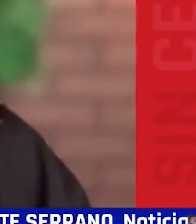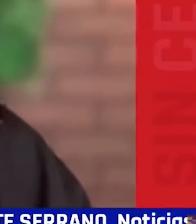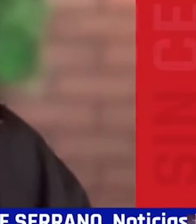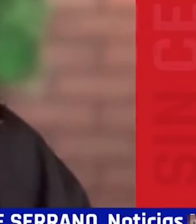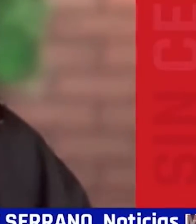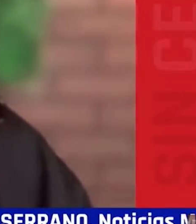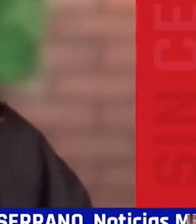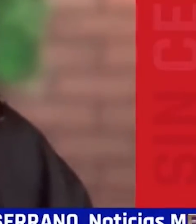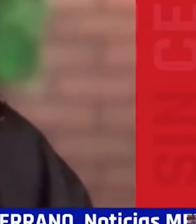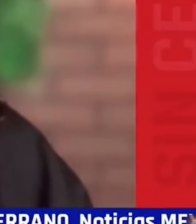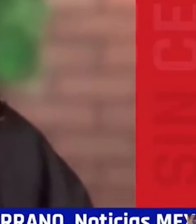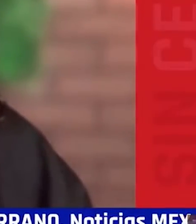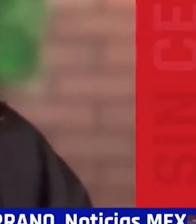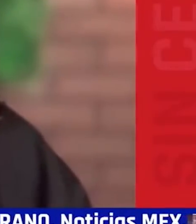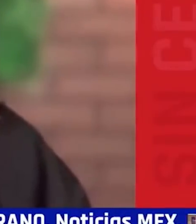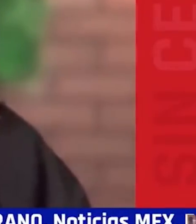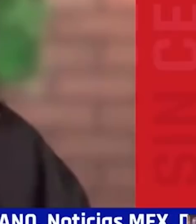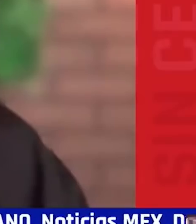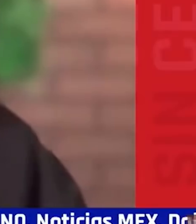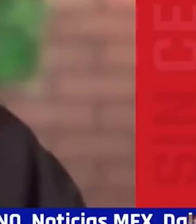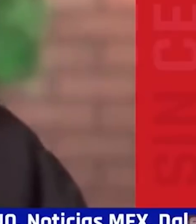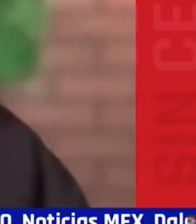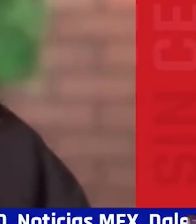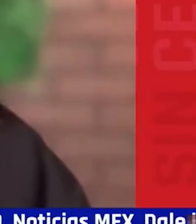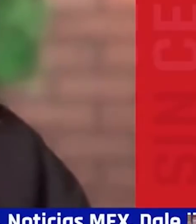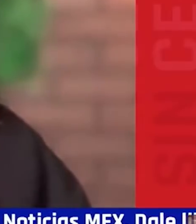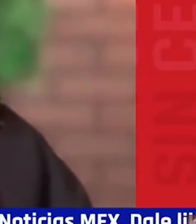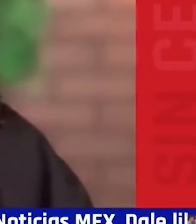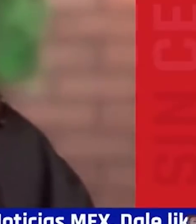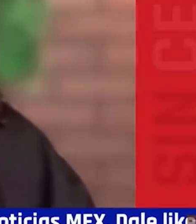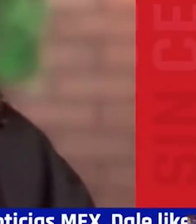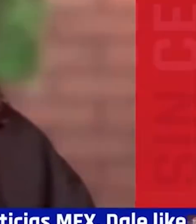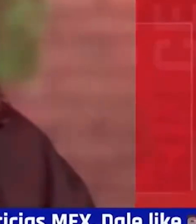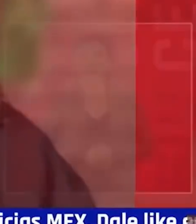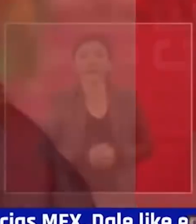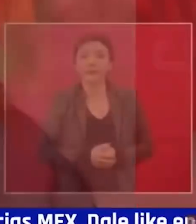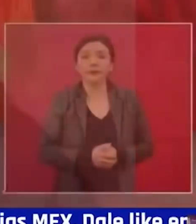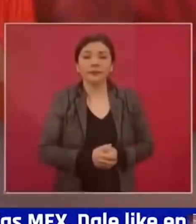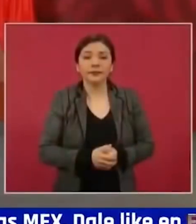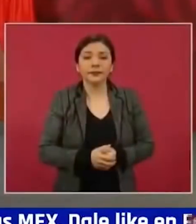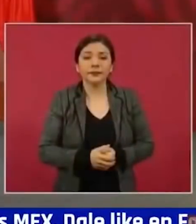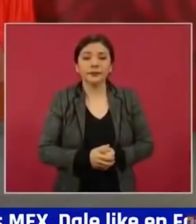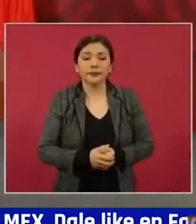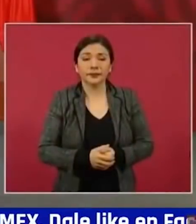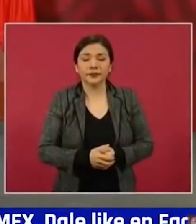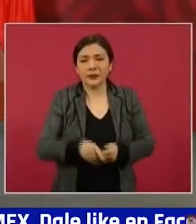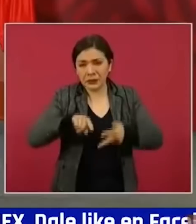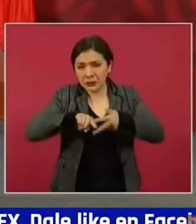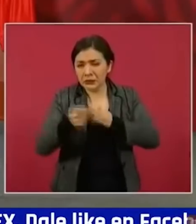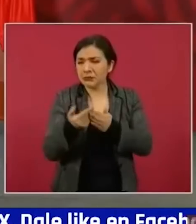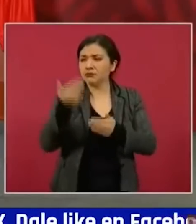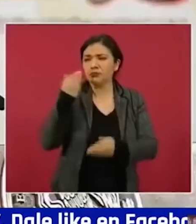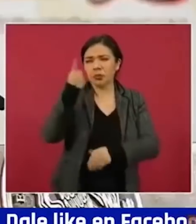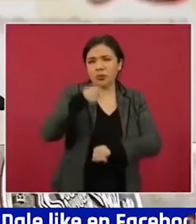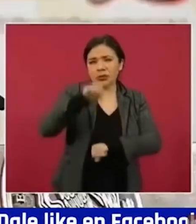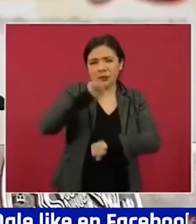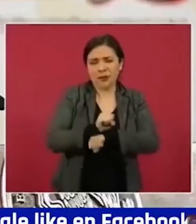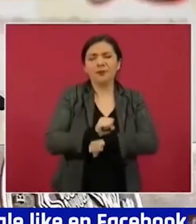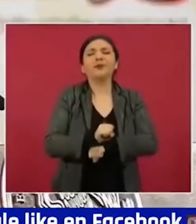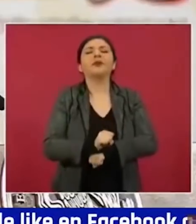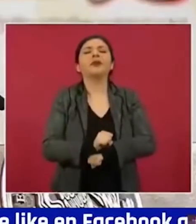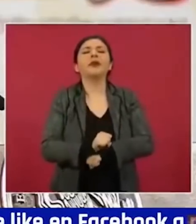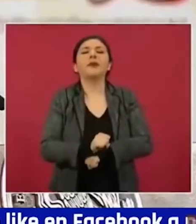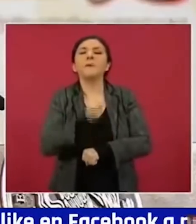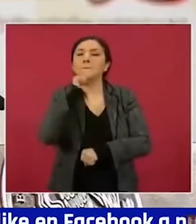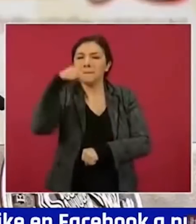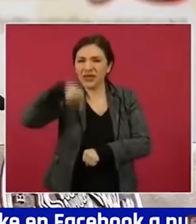Juárez, panistas, que hasta parecen siameses a estas alturas, ensartarse casi 500,000 pesos diarios por estas pruebas